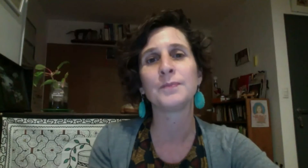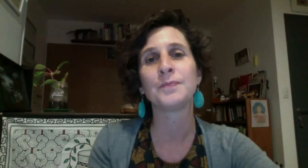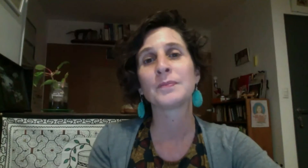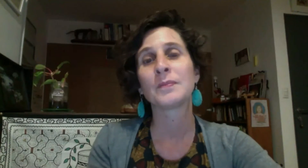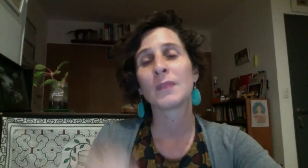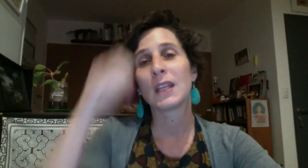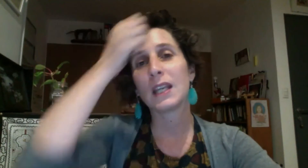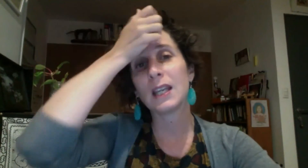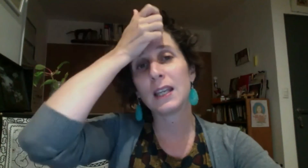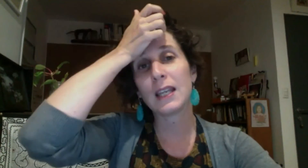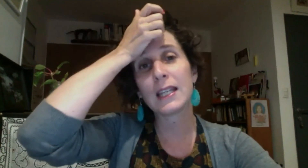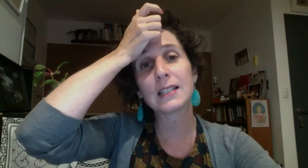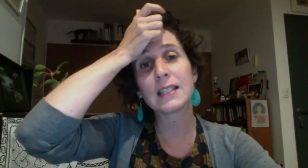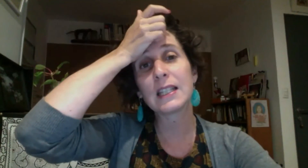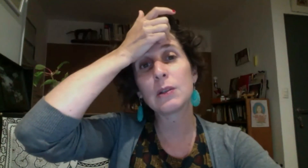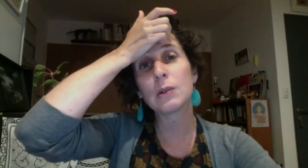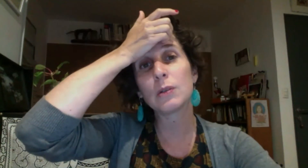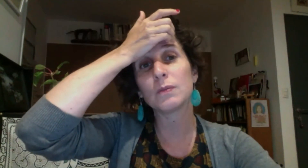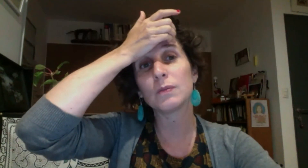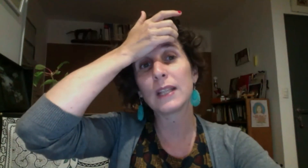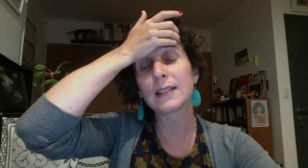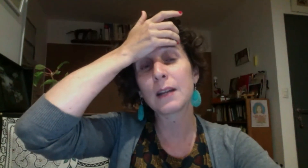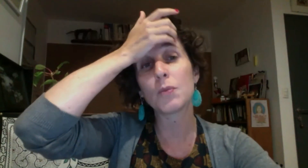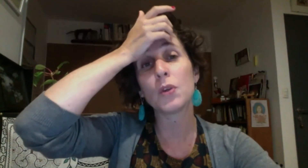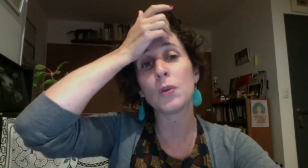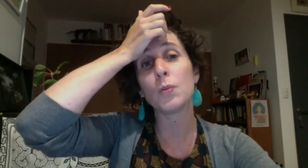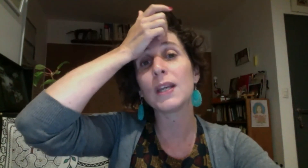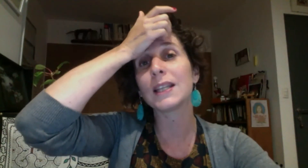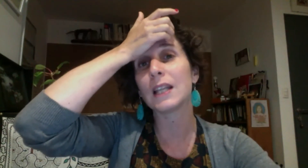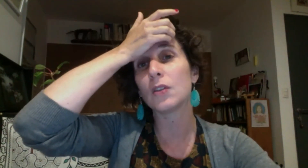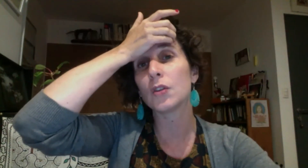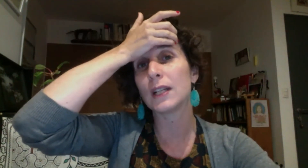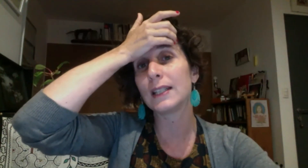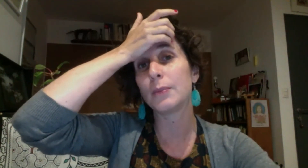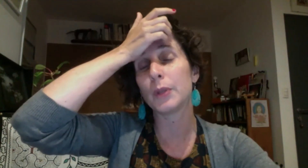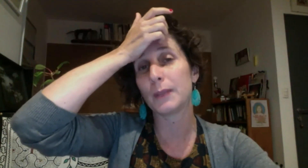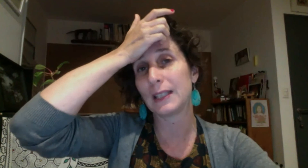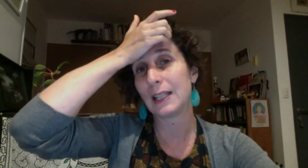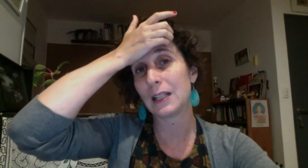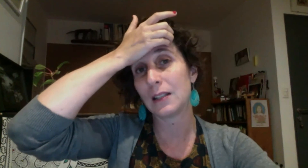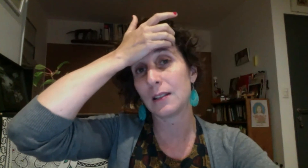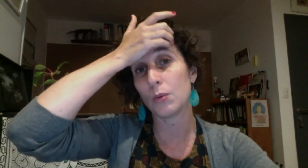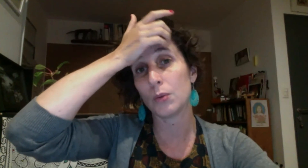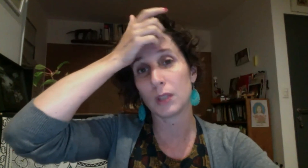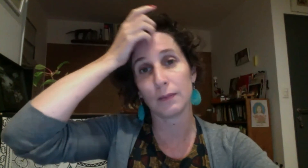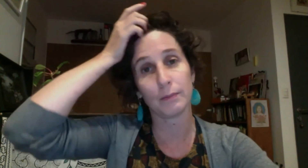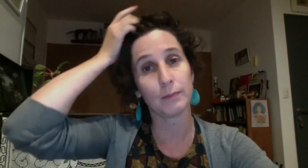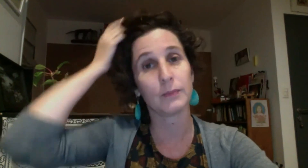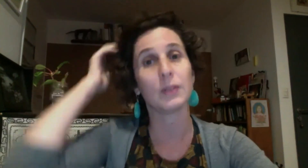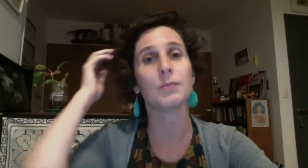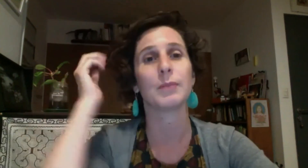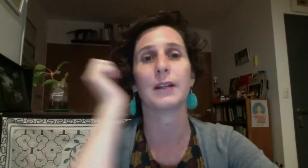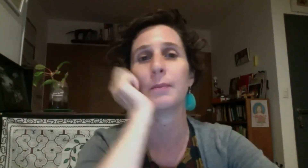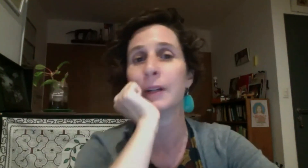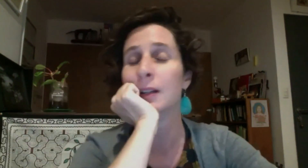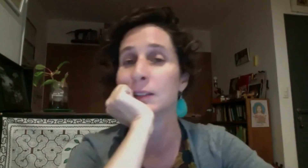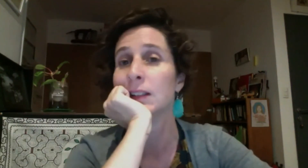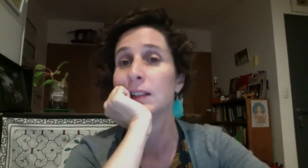¿no? En ese sentido, estar muy, muy atentos al tipo de material que se usa, ¿no?